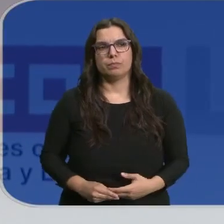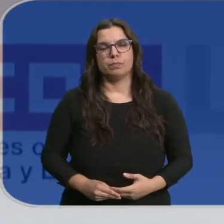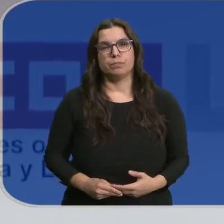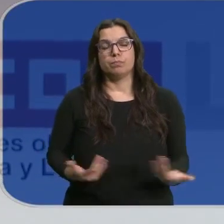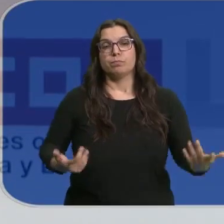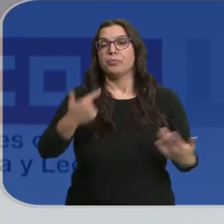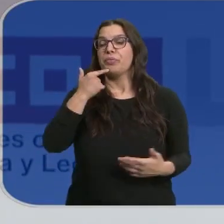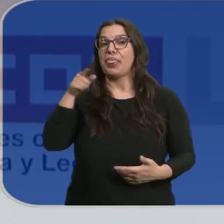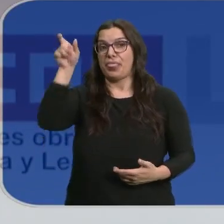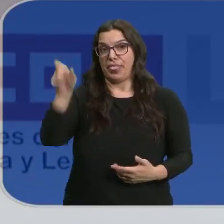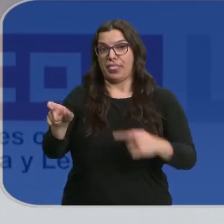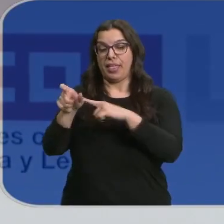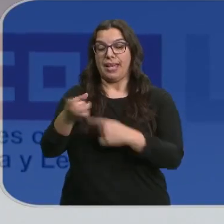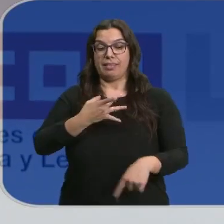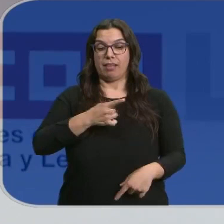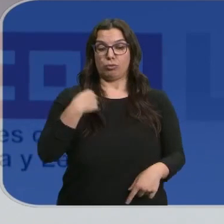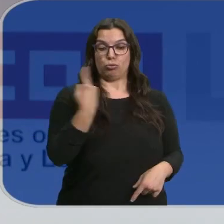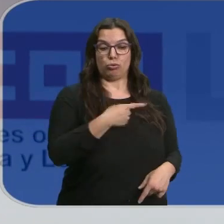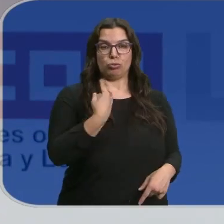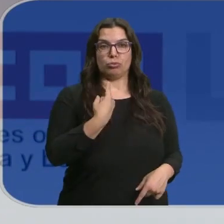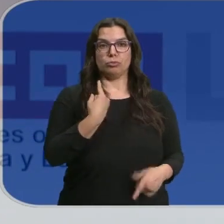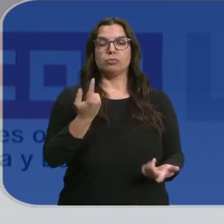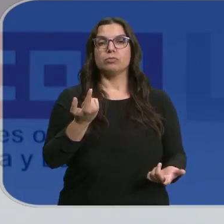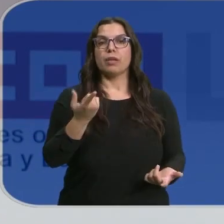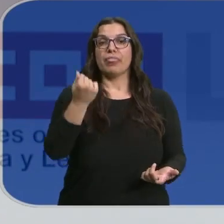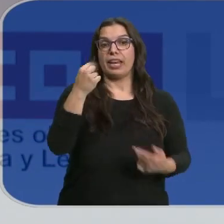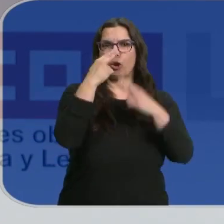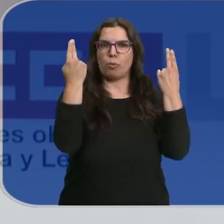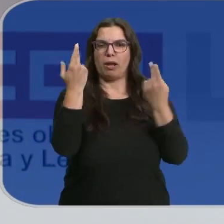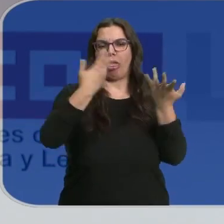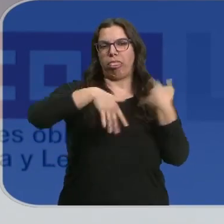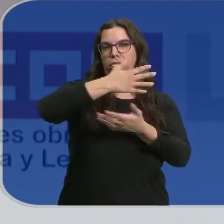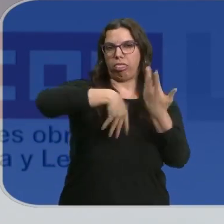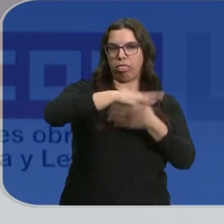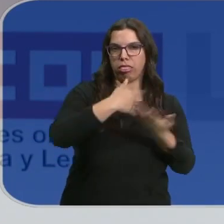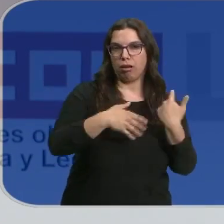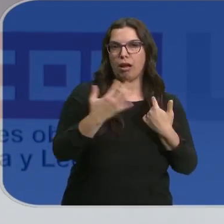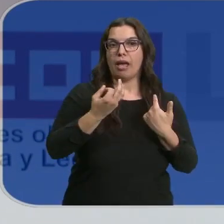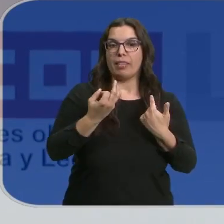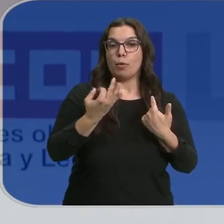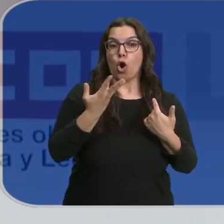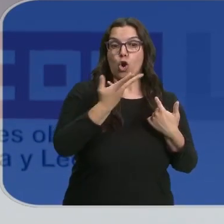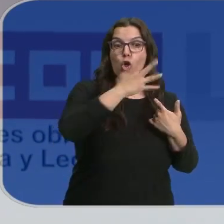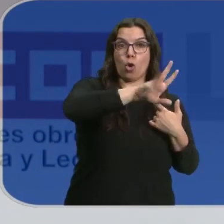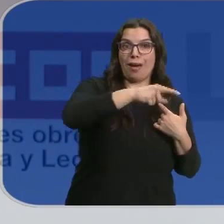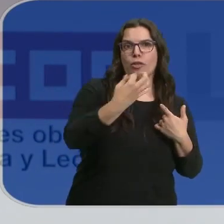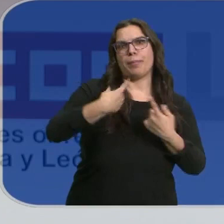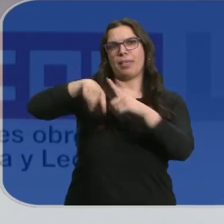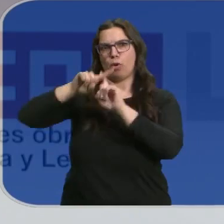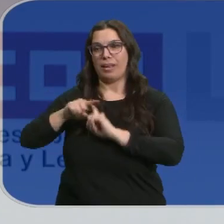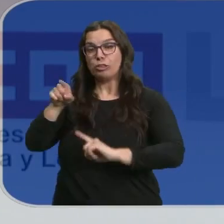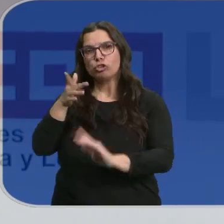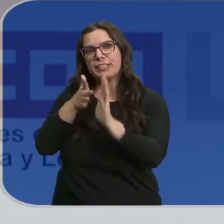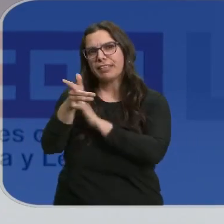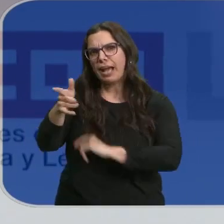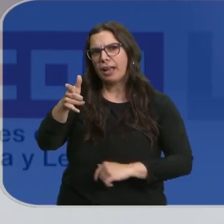Plantea que los sindicatos estamos mal utilizando dinero público y que devolvamos lo robado. Esa es una